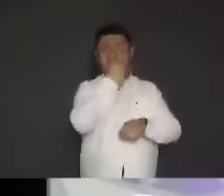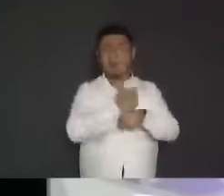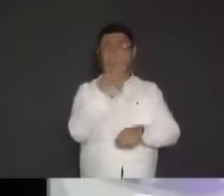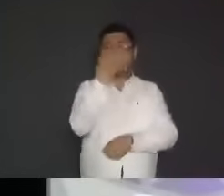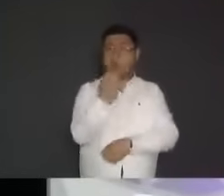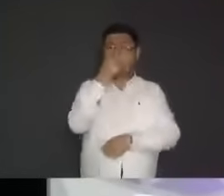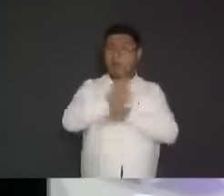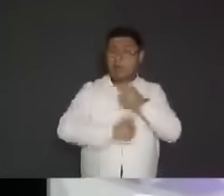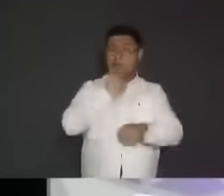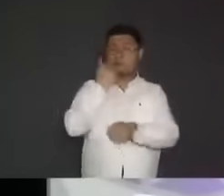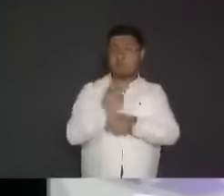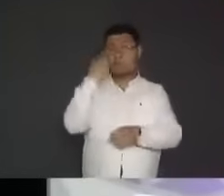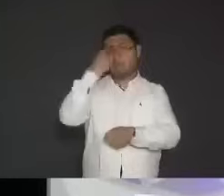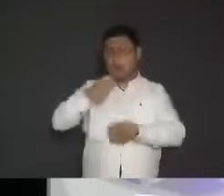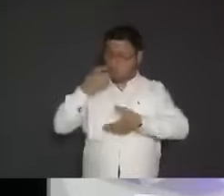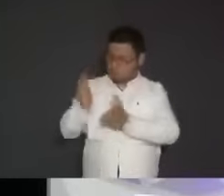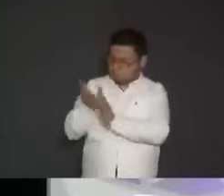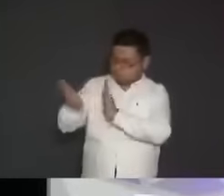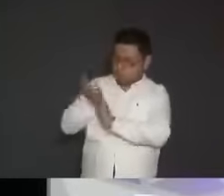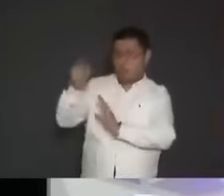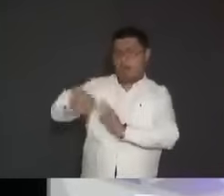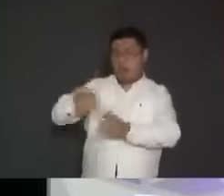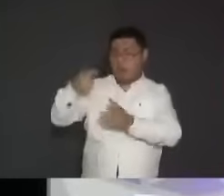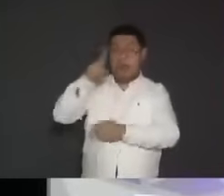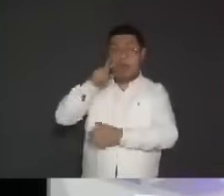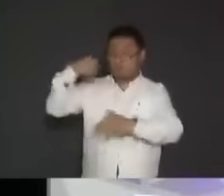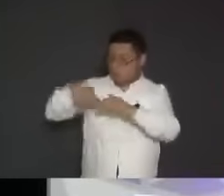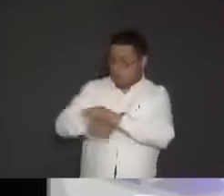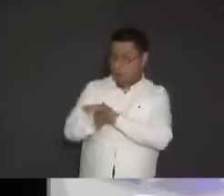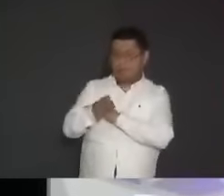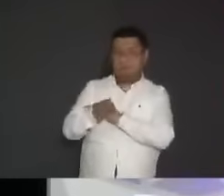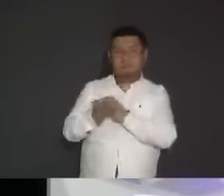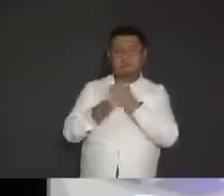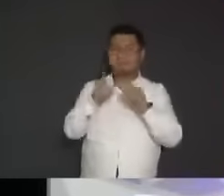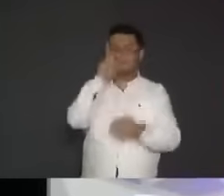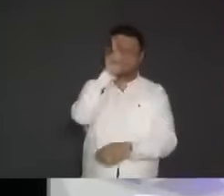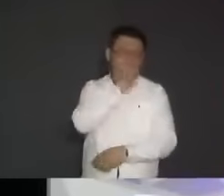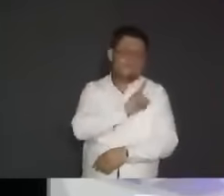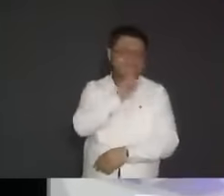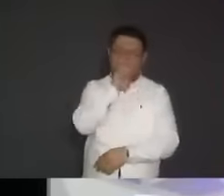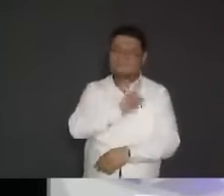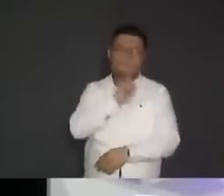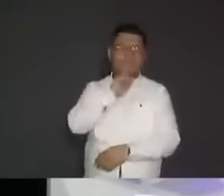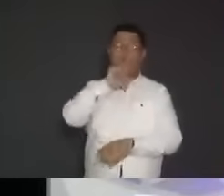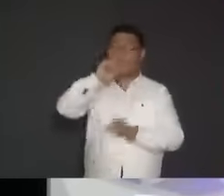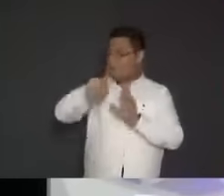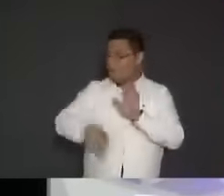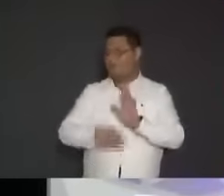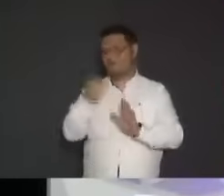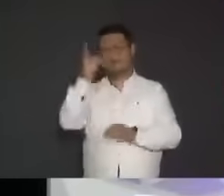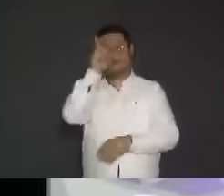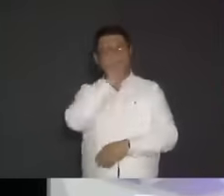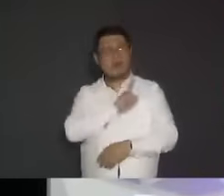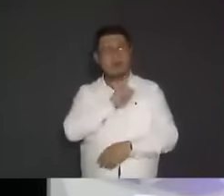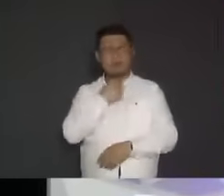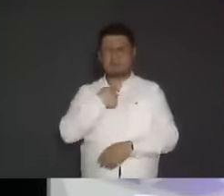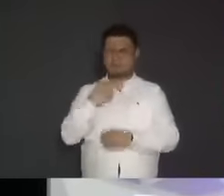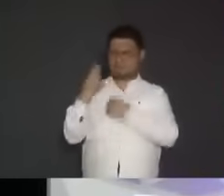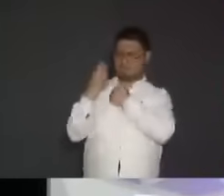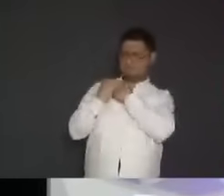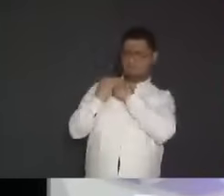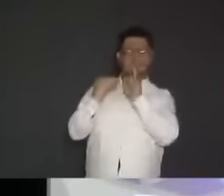9 años para hacer drenaje, tampoco lo hizo. Mentiras y más mentiras. Quieren volvernos a engañar y no nos vamos a